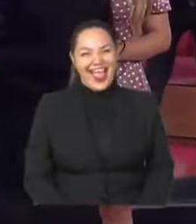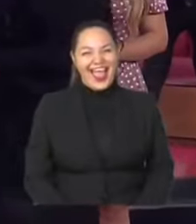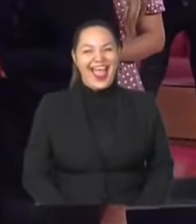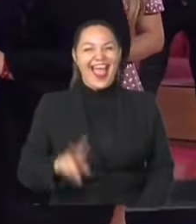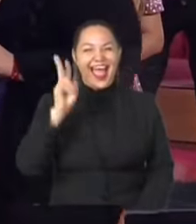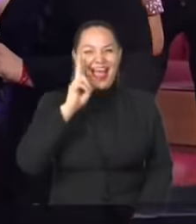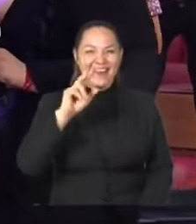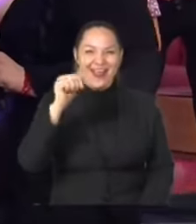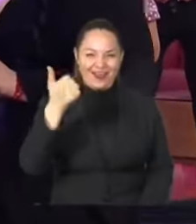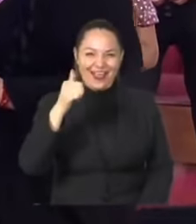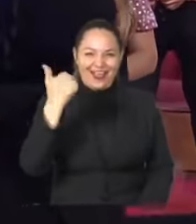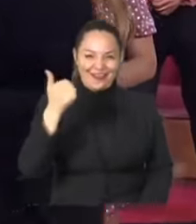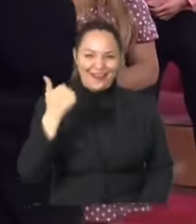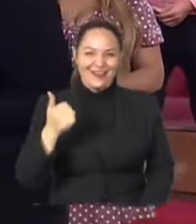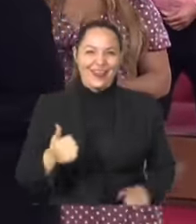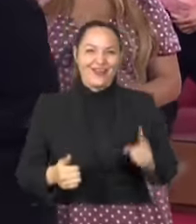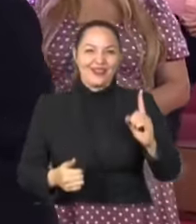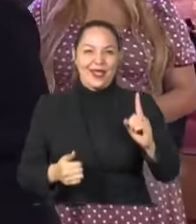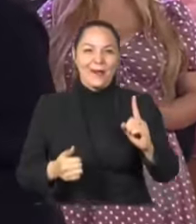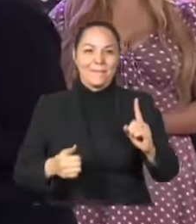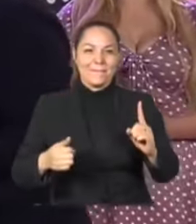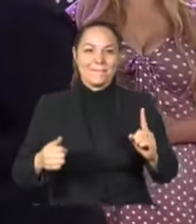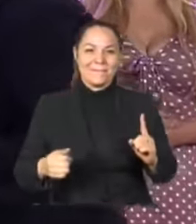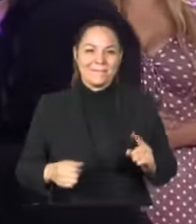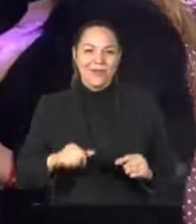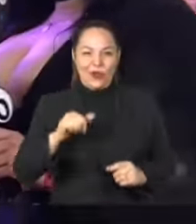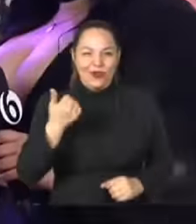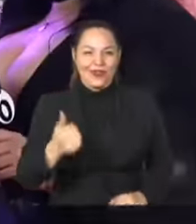Dale. A la otra. Dos.